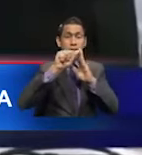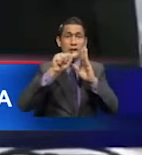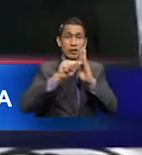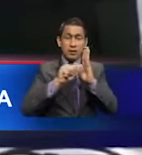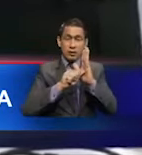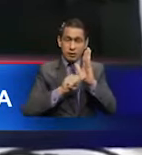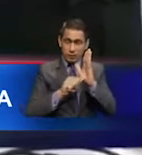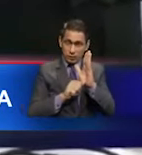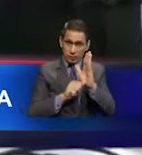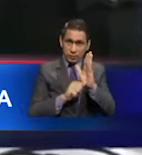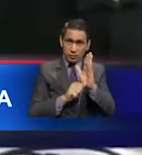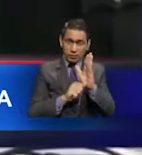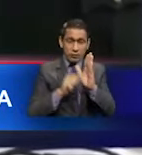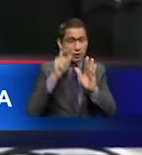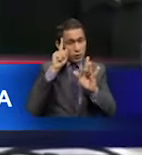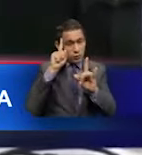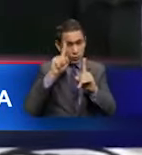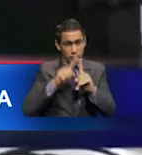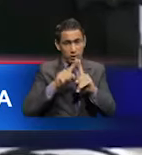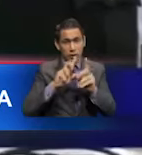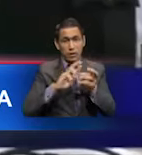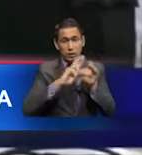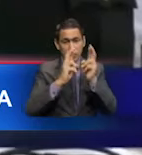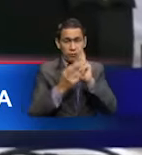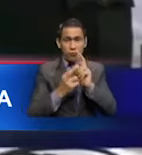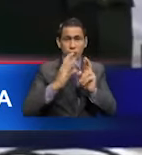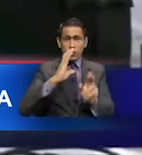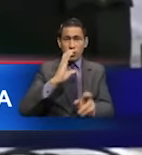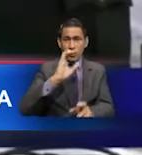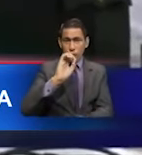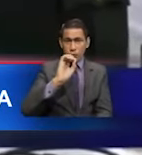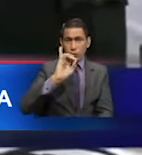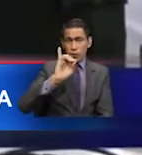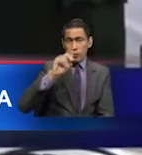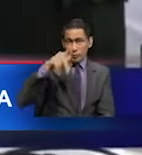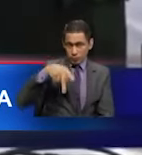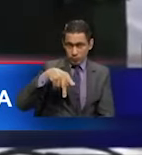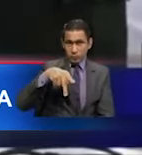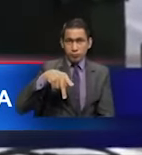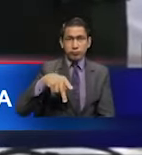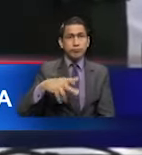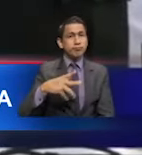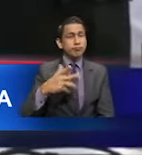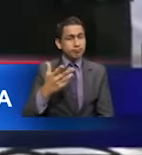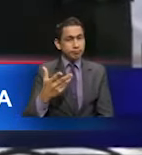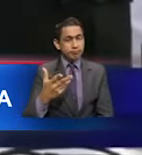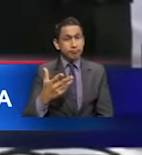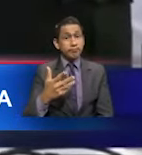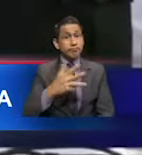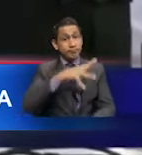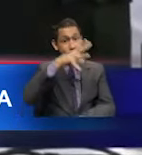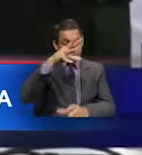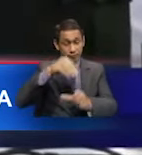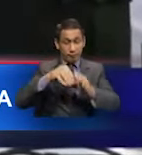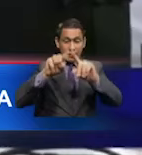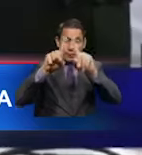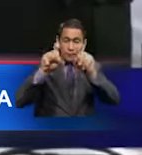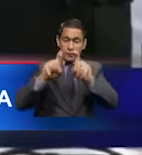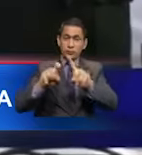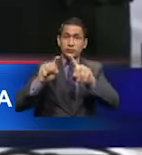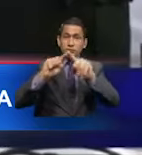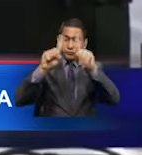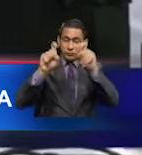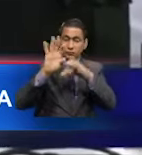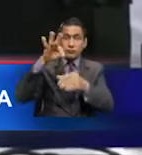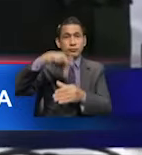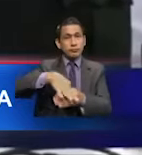que tienen que ver con las reformas al COIP, que también están planteados de alguna manera a través de las preguntas de la consulta